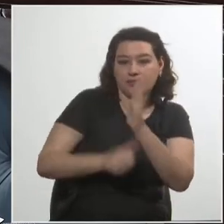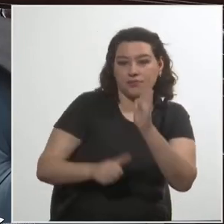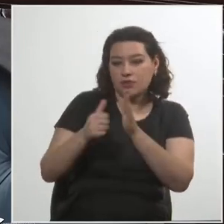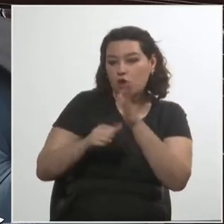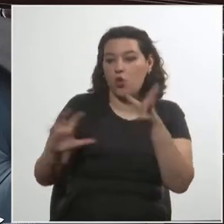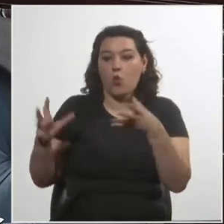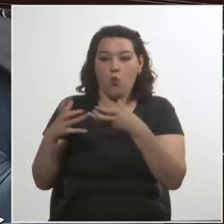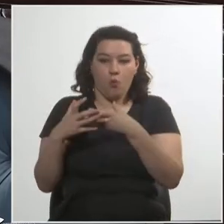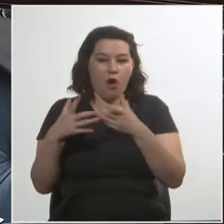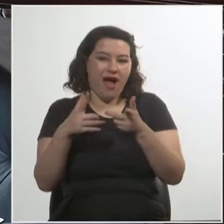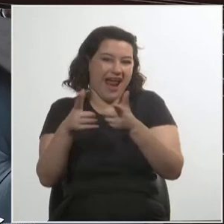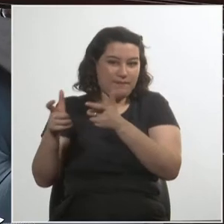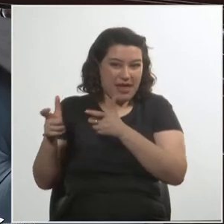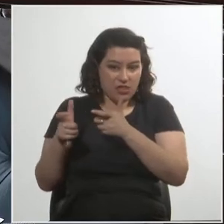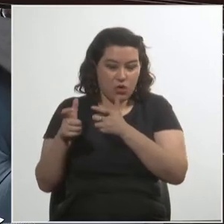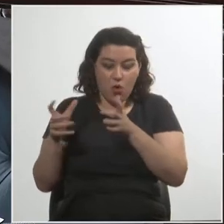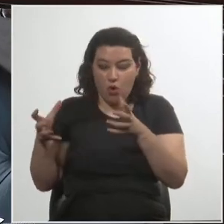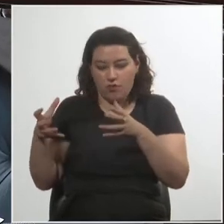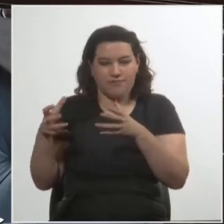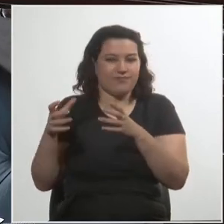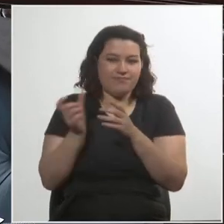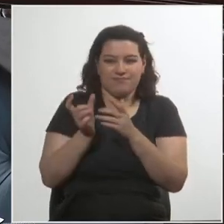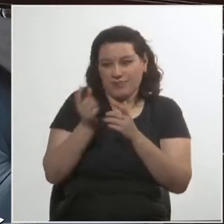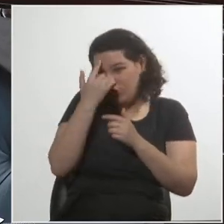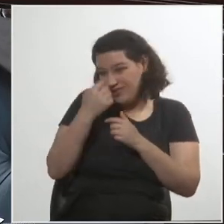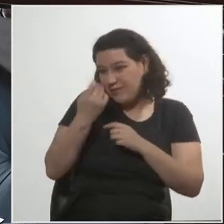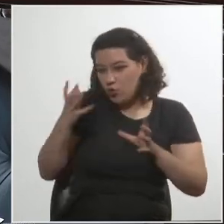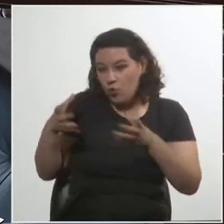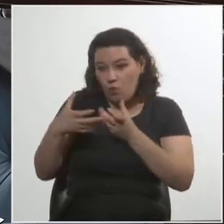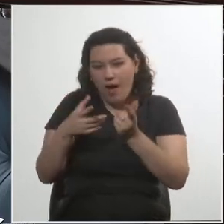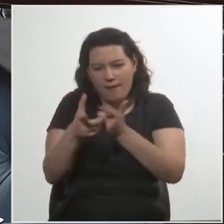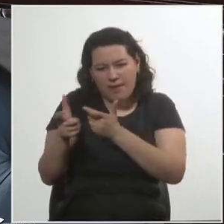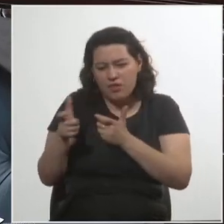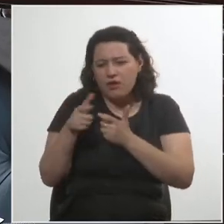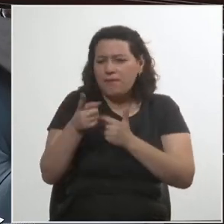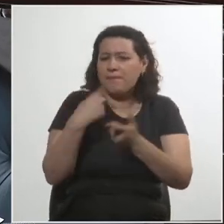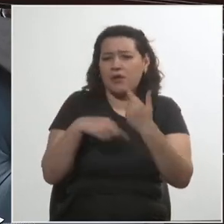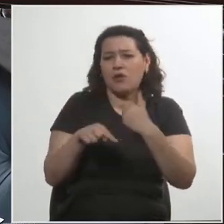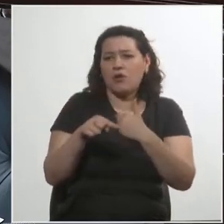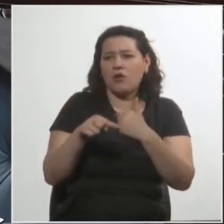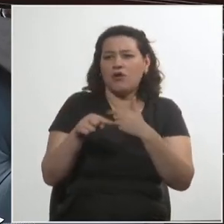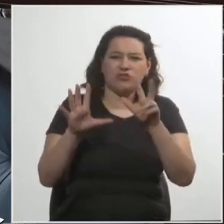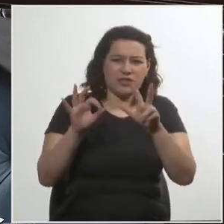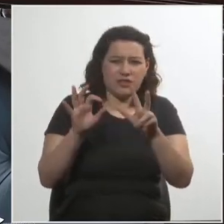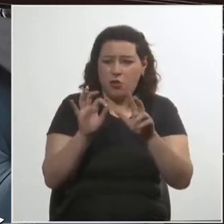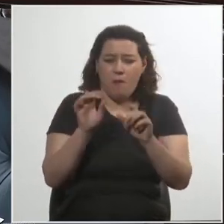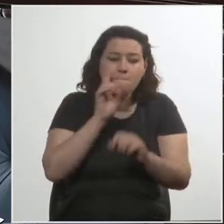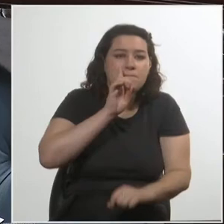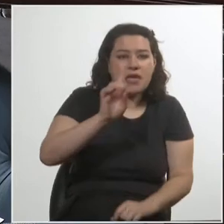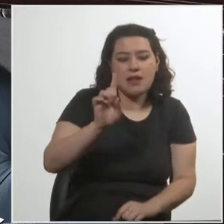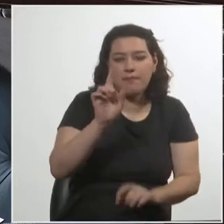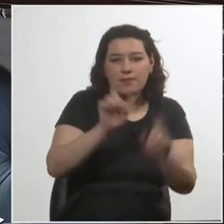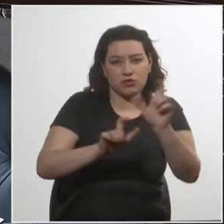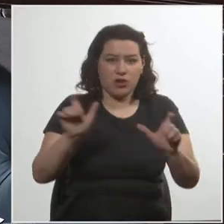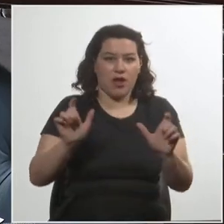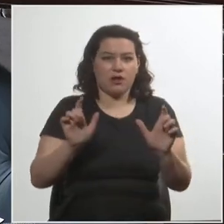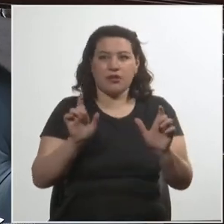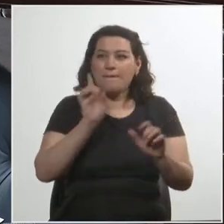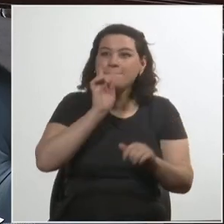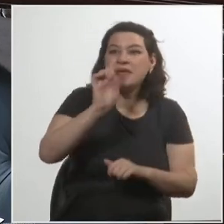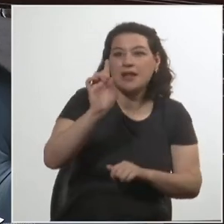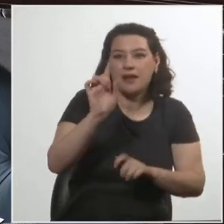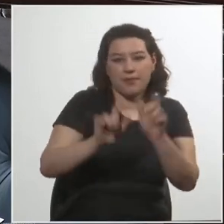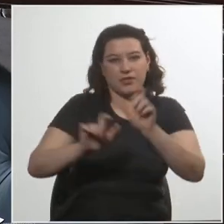el proyecto podemos estar hablando de miles de personas no nueve de ochenta de